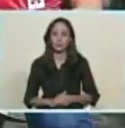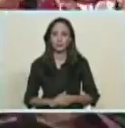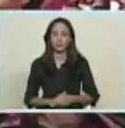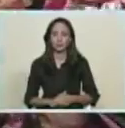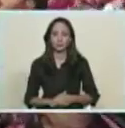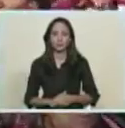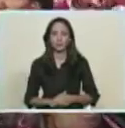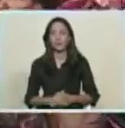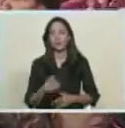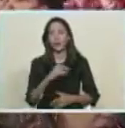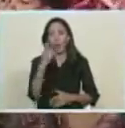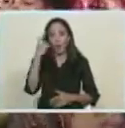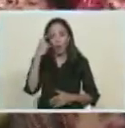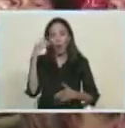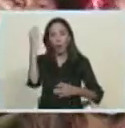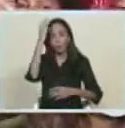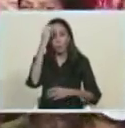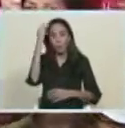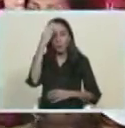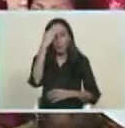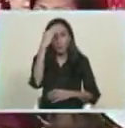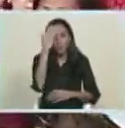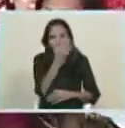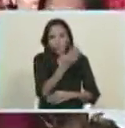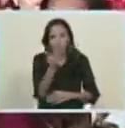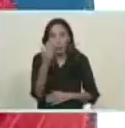De eso tenemos una gran conciencia,